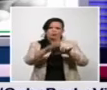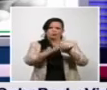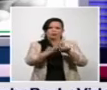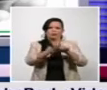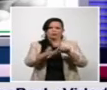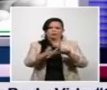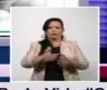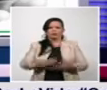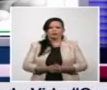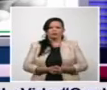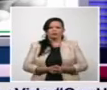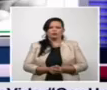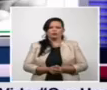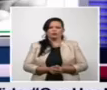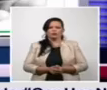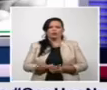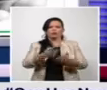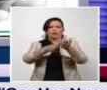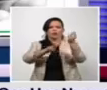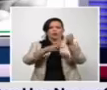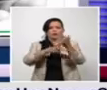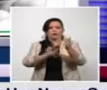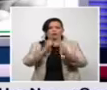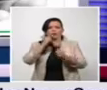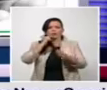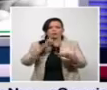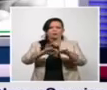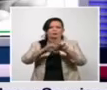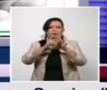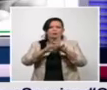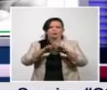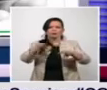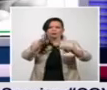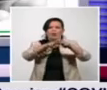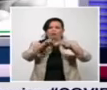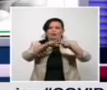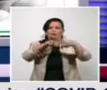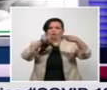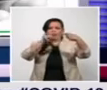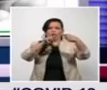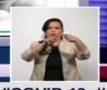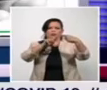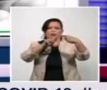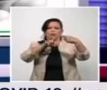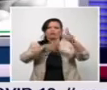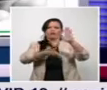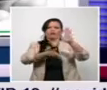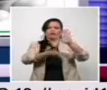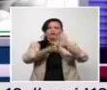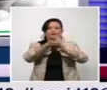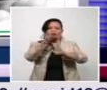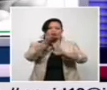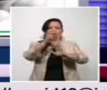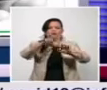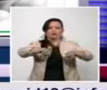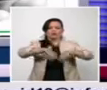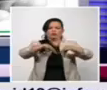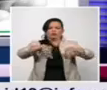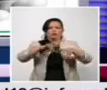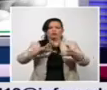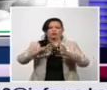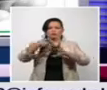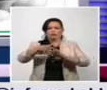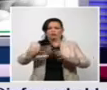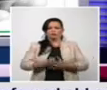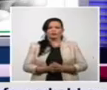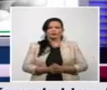esta jornada, las provincias con mayores cifras de contagio, La Habana, que sigue teniendo la más complicada situación epidemiológica en estos